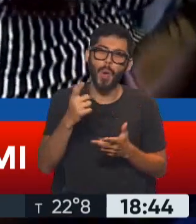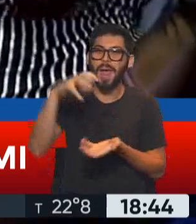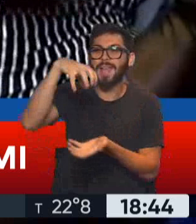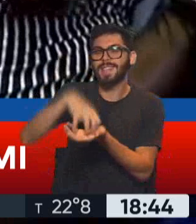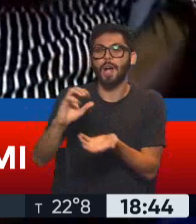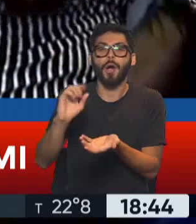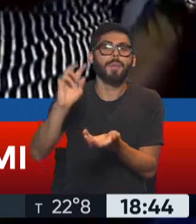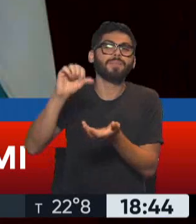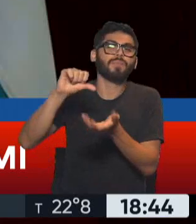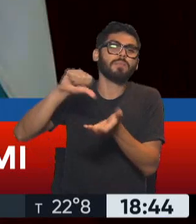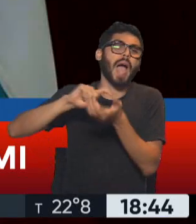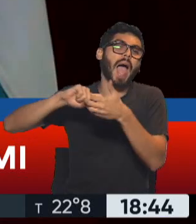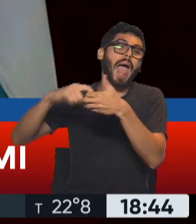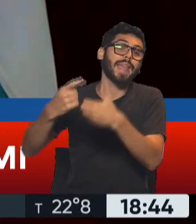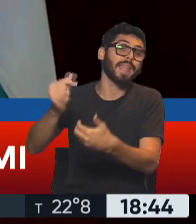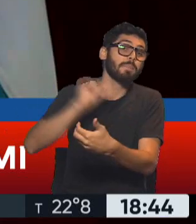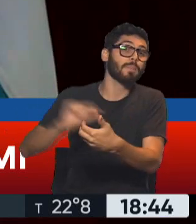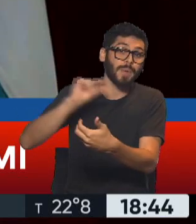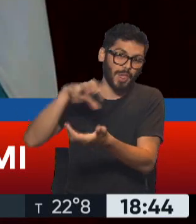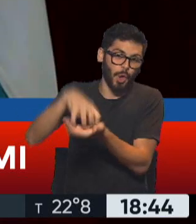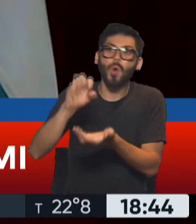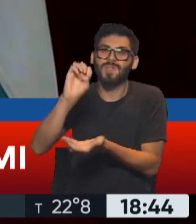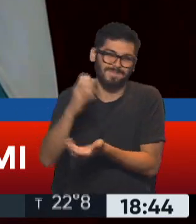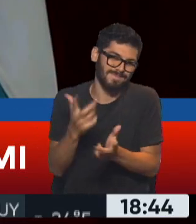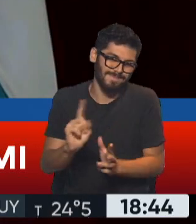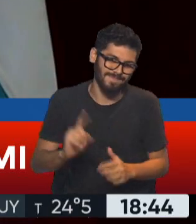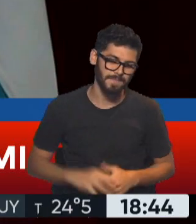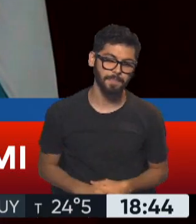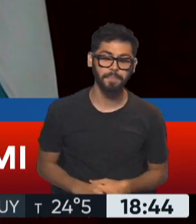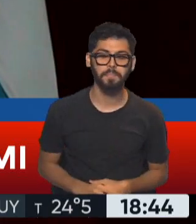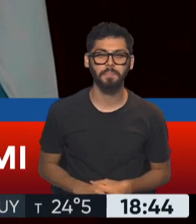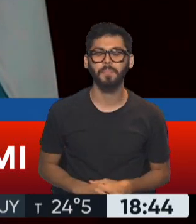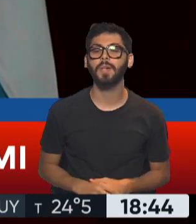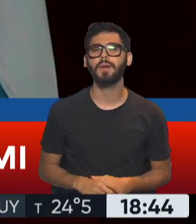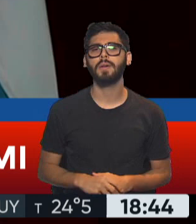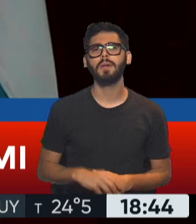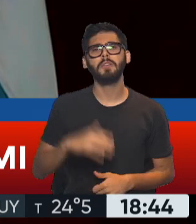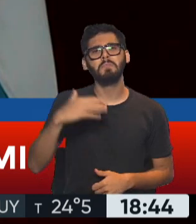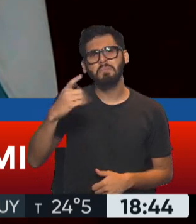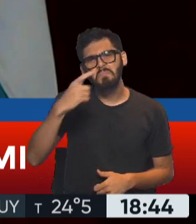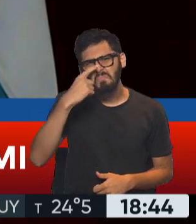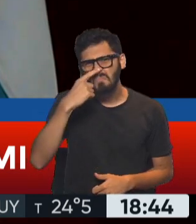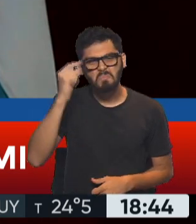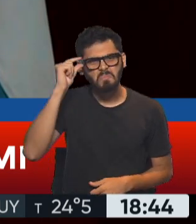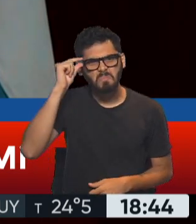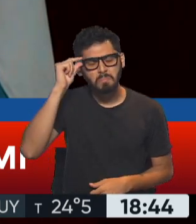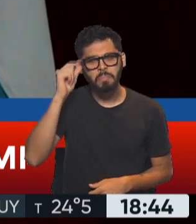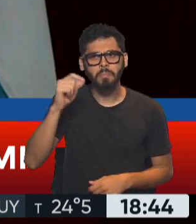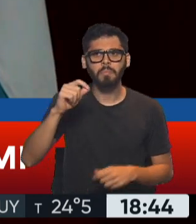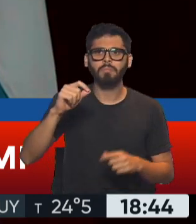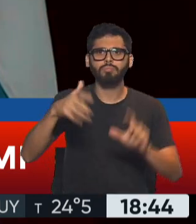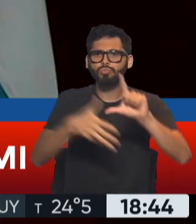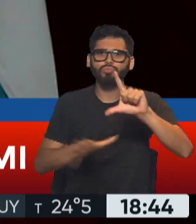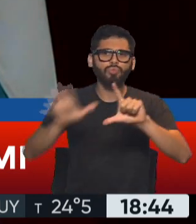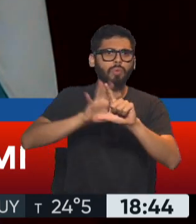crédito. Es curioso que después los que impulsaron en toda la región y el achique